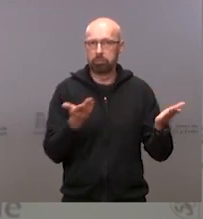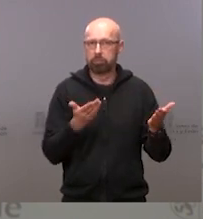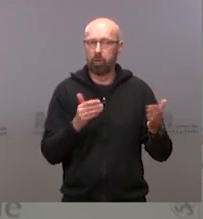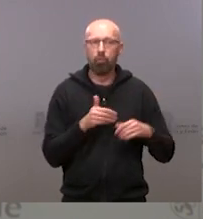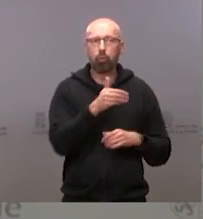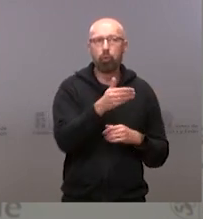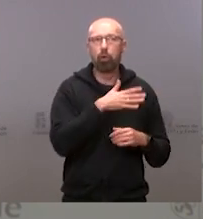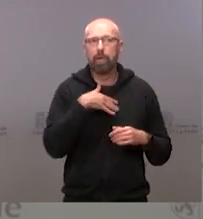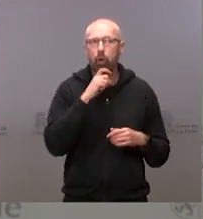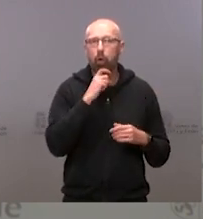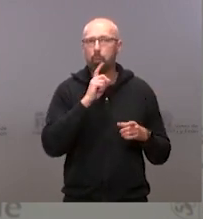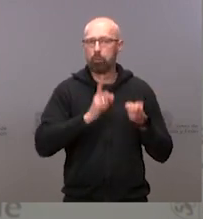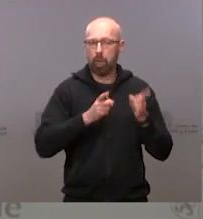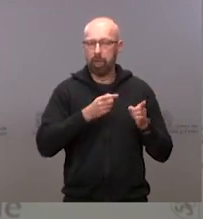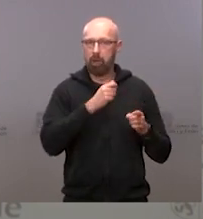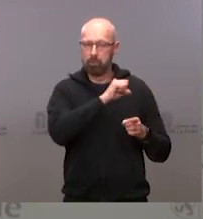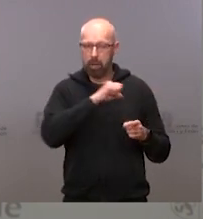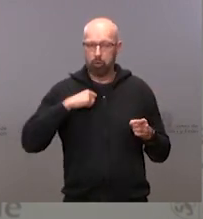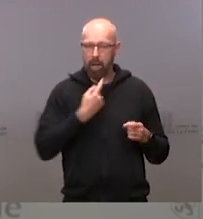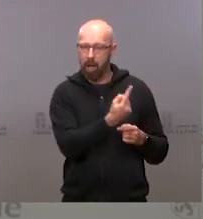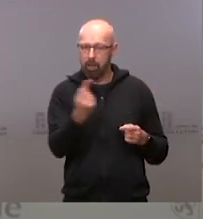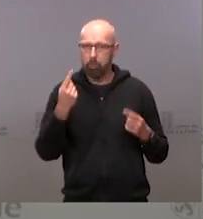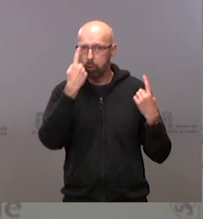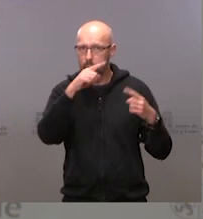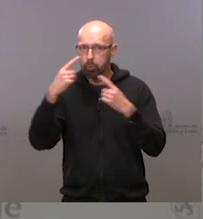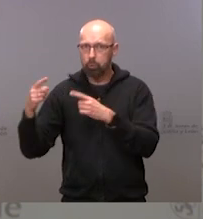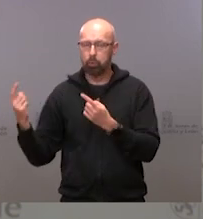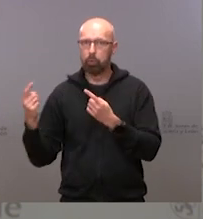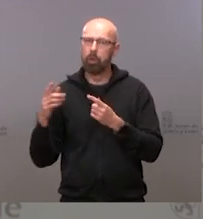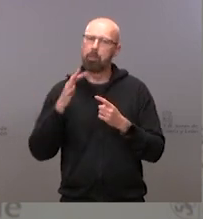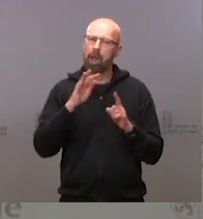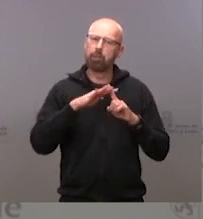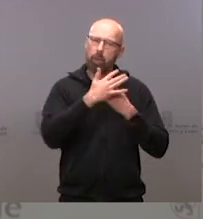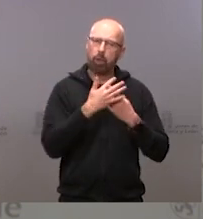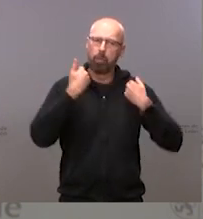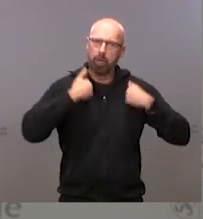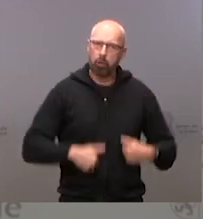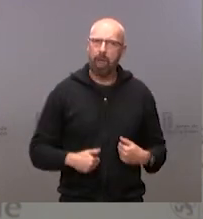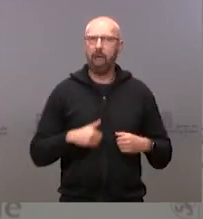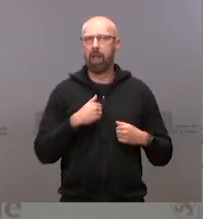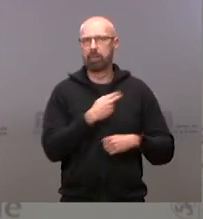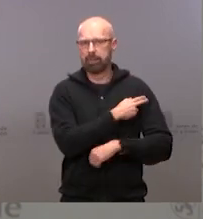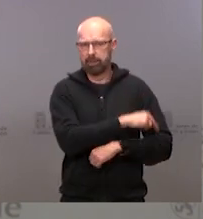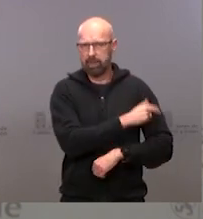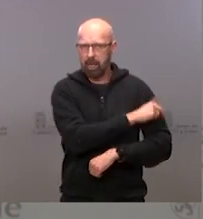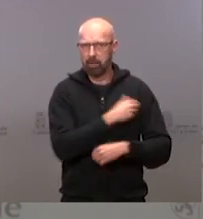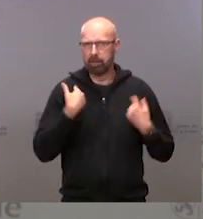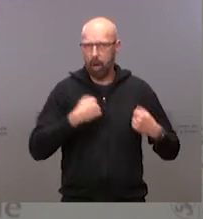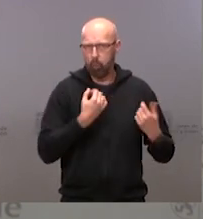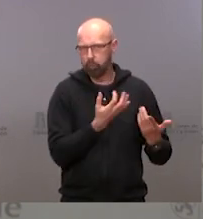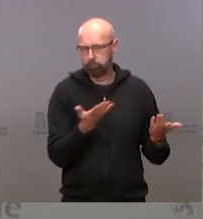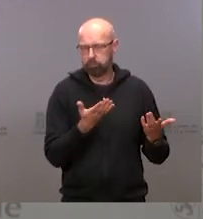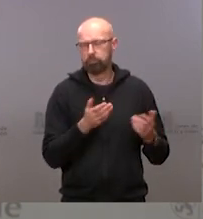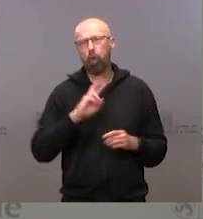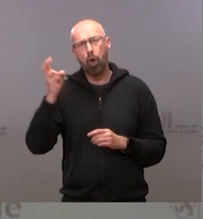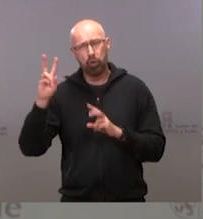futuro y de nuestra situación personal sanitaria de salud respecto del otro aspecto que usted menciona